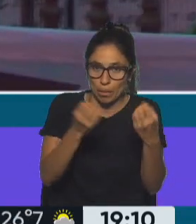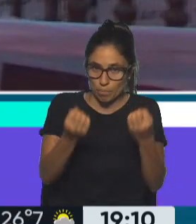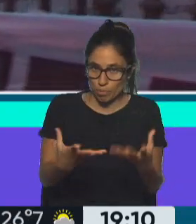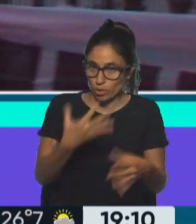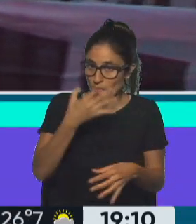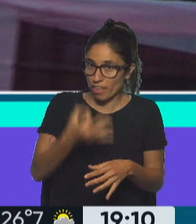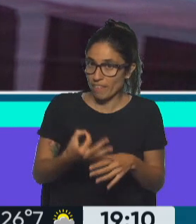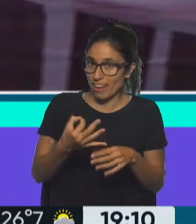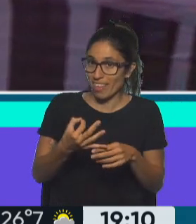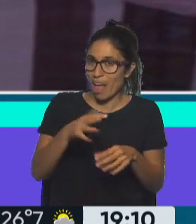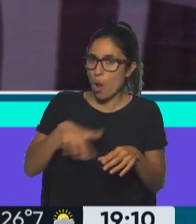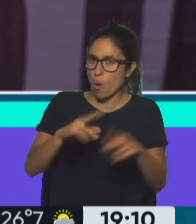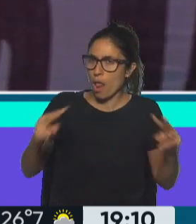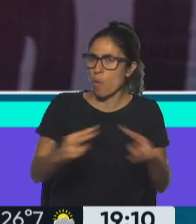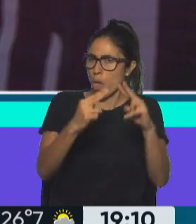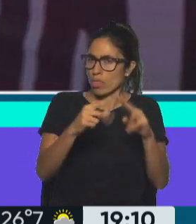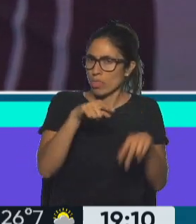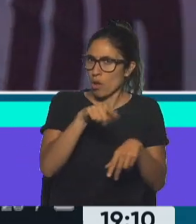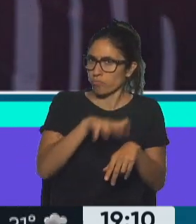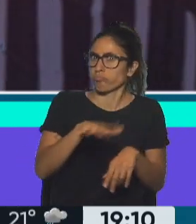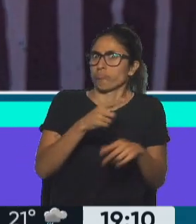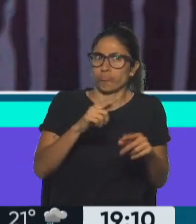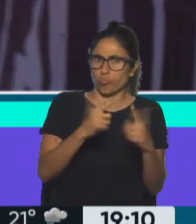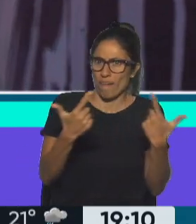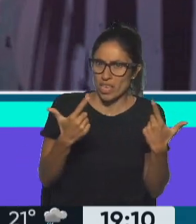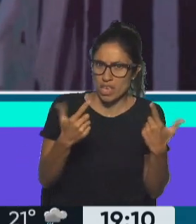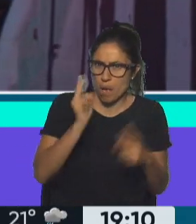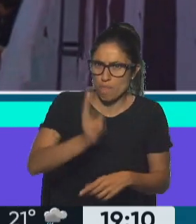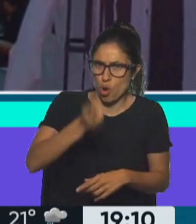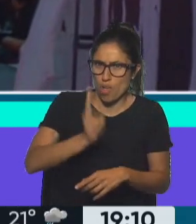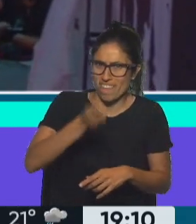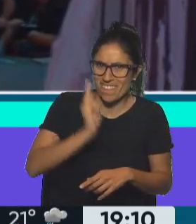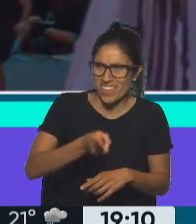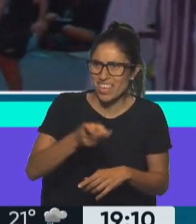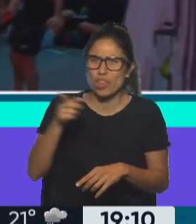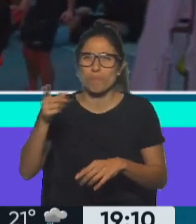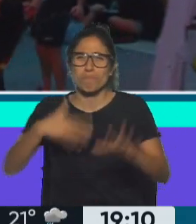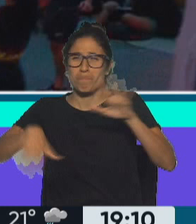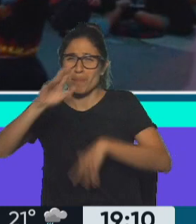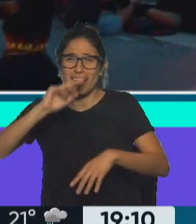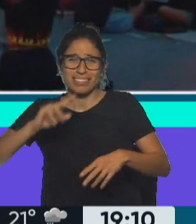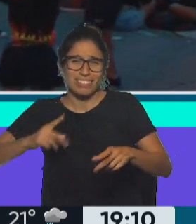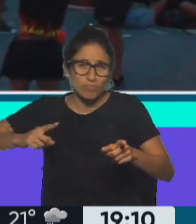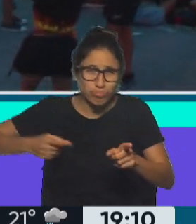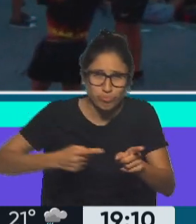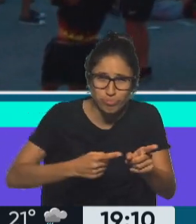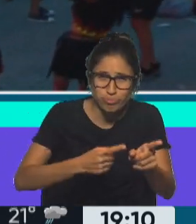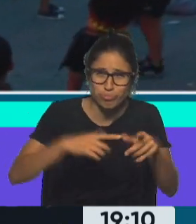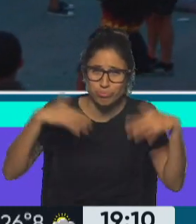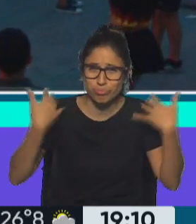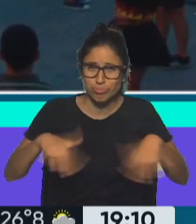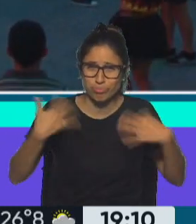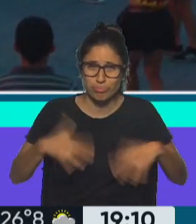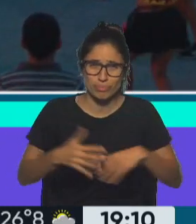los lugares de encuentro, estaban específicamente perseguidos por